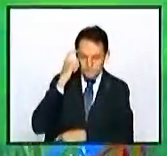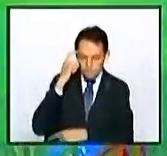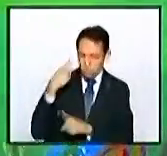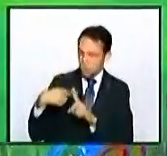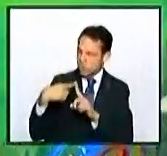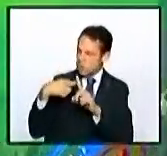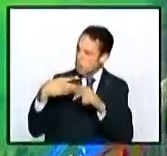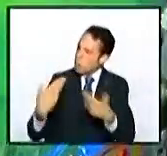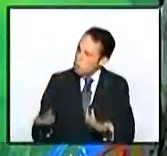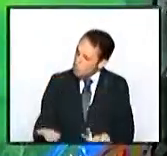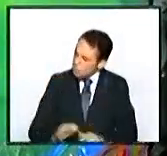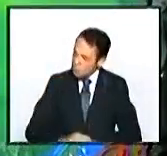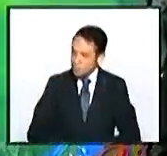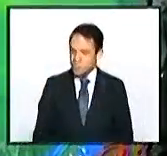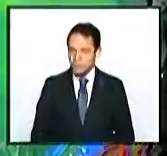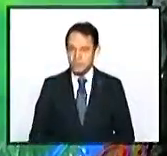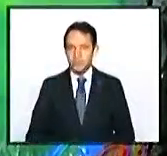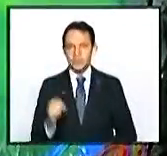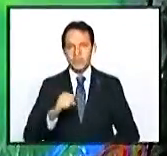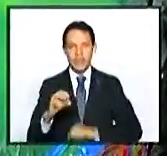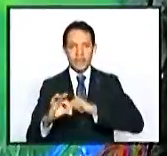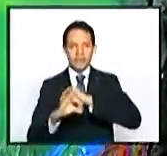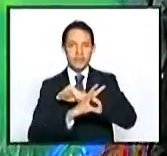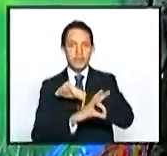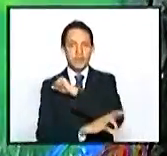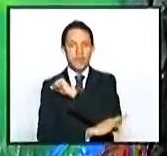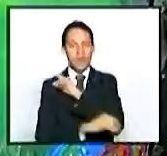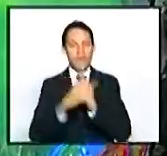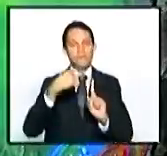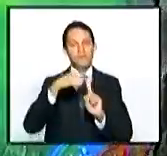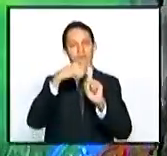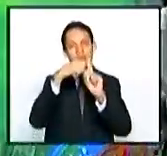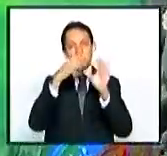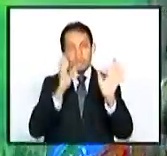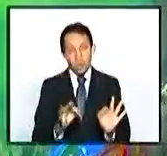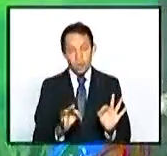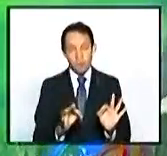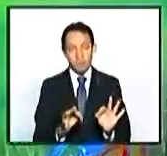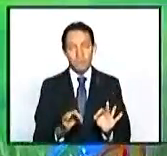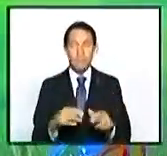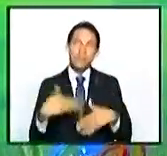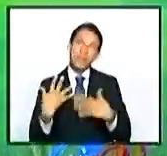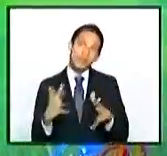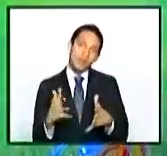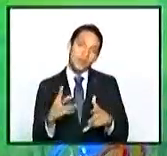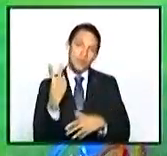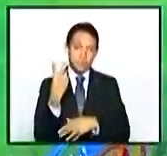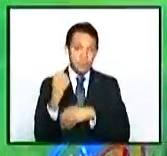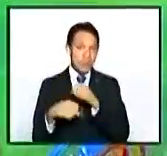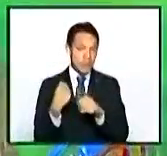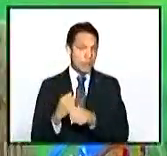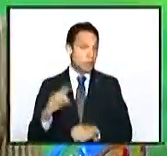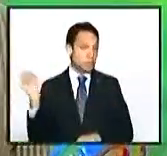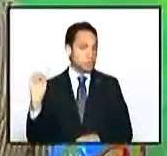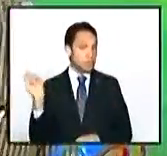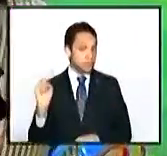positiva? La psicología positiva es un concepto que se acuña hace más o menos unos 20 años.